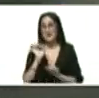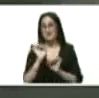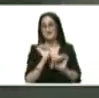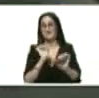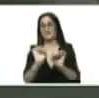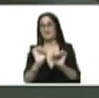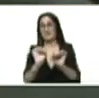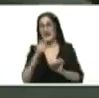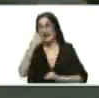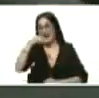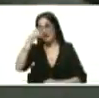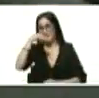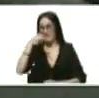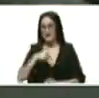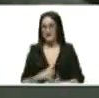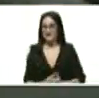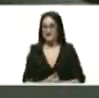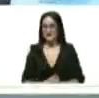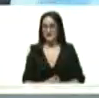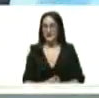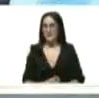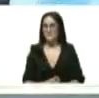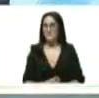Y allí en la industria ronera